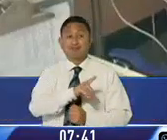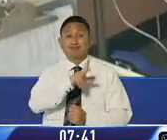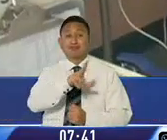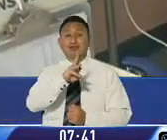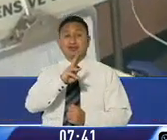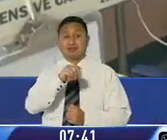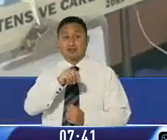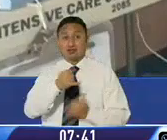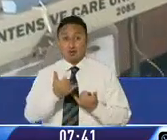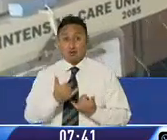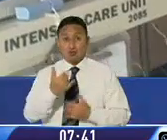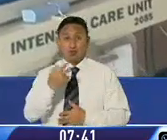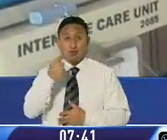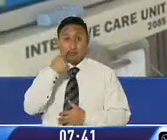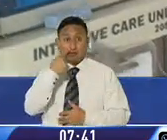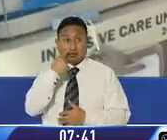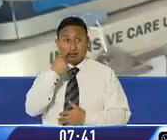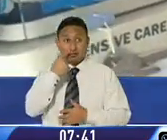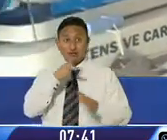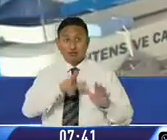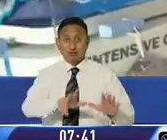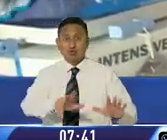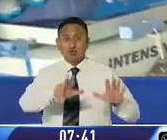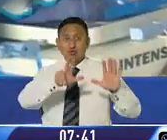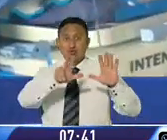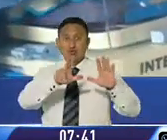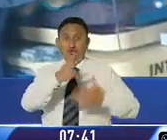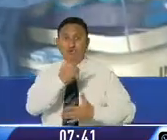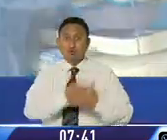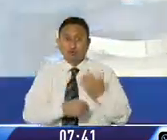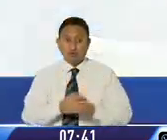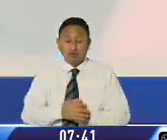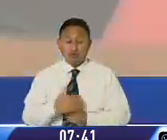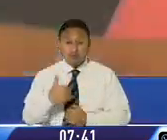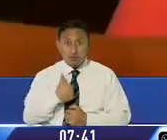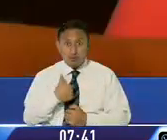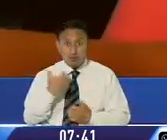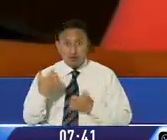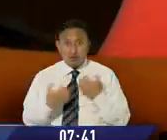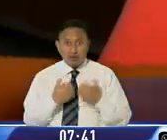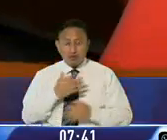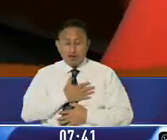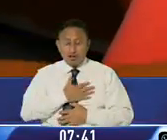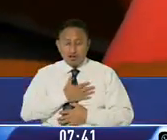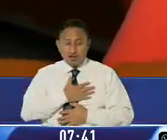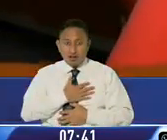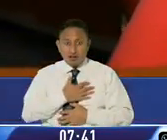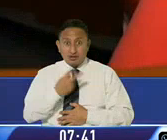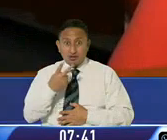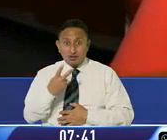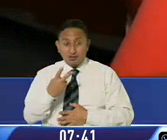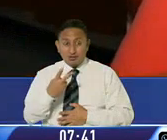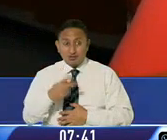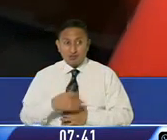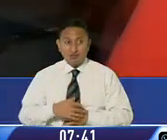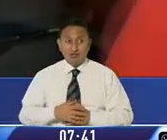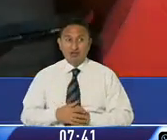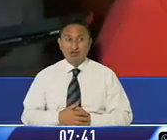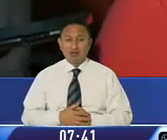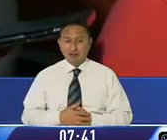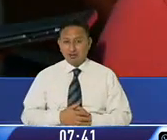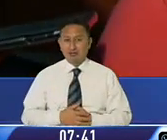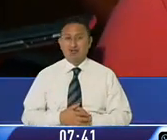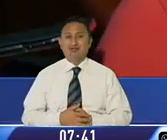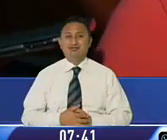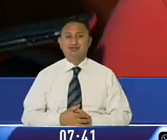36. Ahora son padres de 8 pequeños. Emocionada y asustada a la vez. O sea, como quien dice, me gusta pero me asusta.